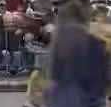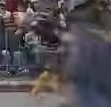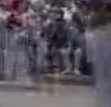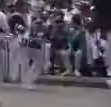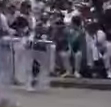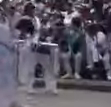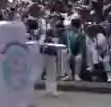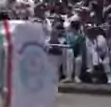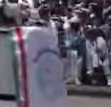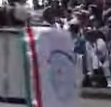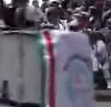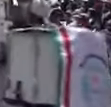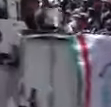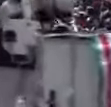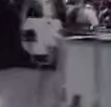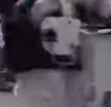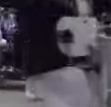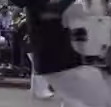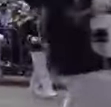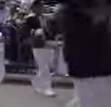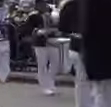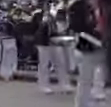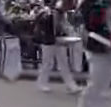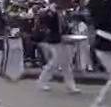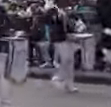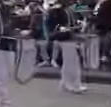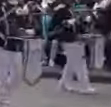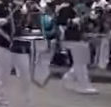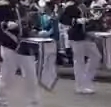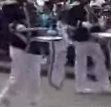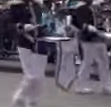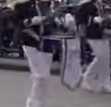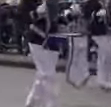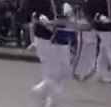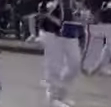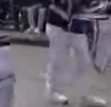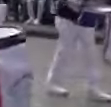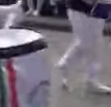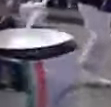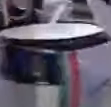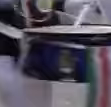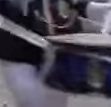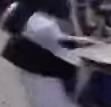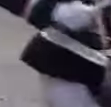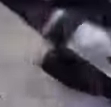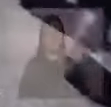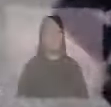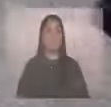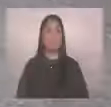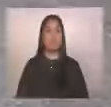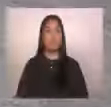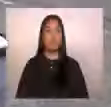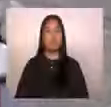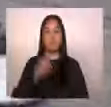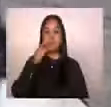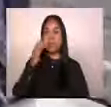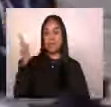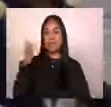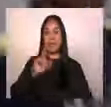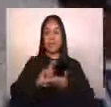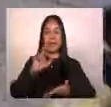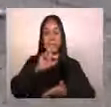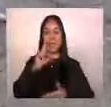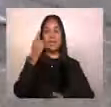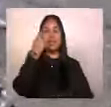Banda de guerra inició como banda musical en 1993, una banda organizada por padres de familia,